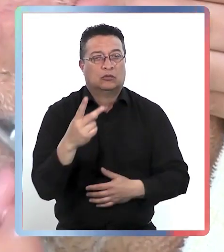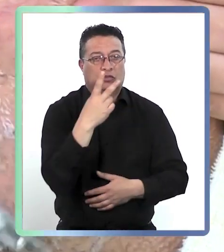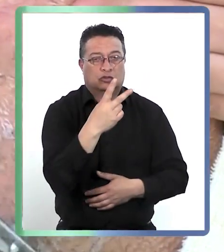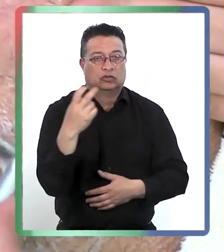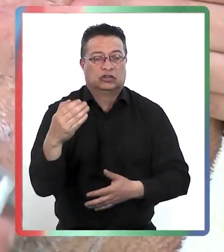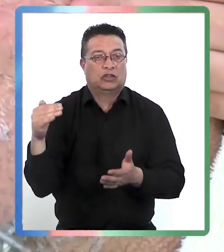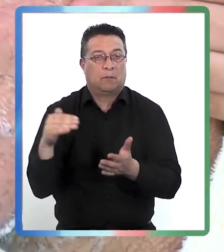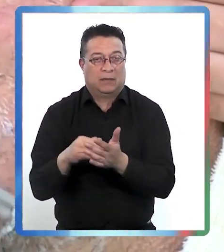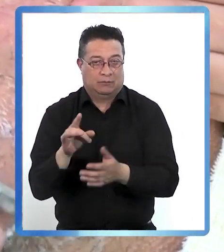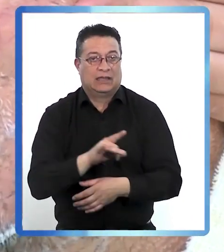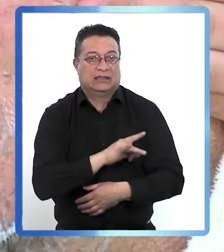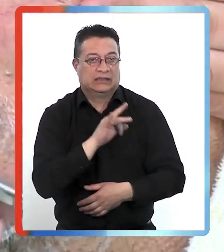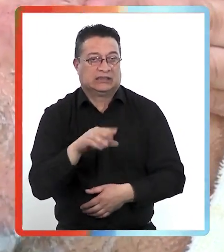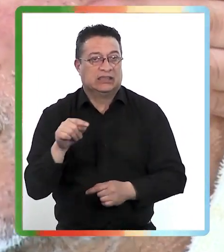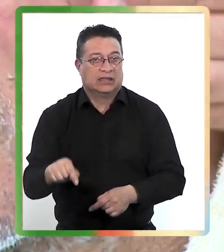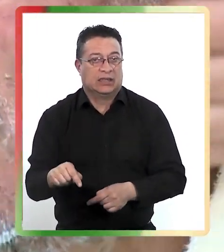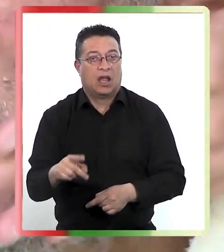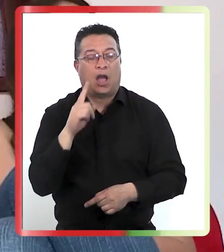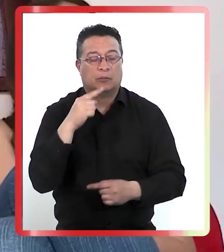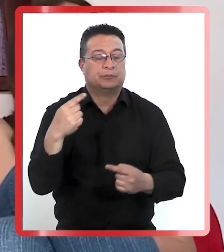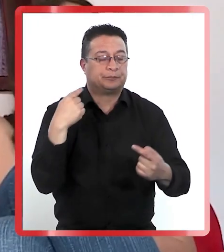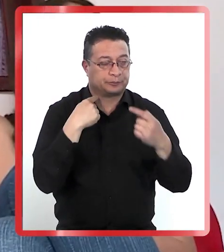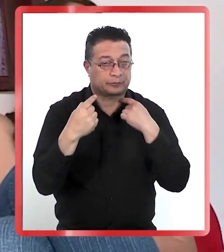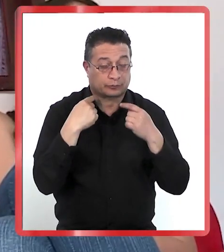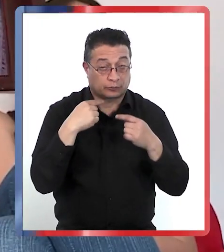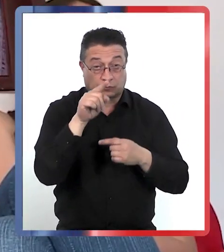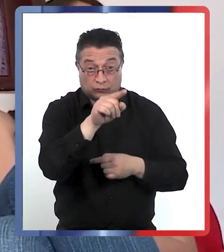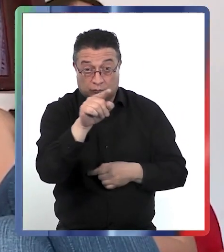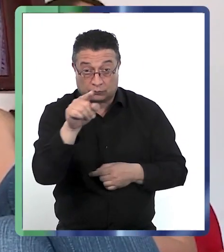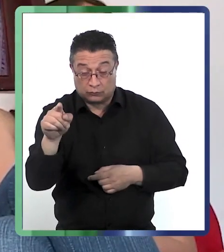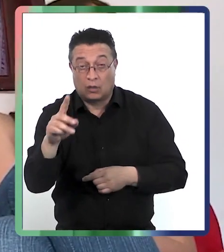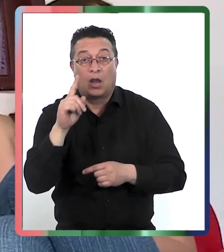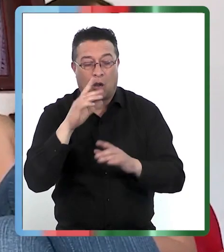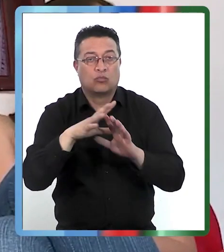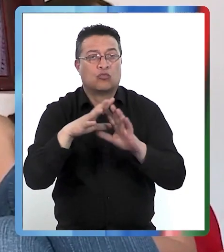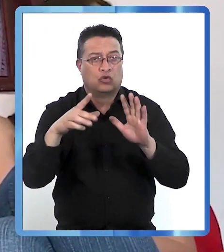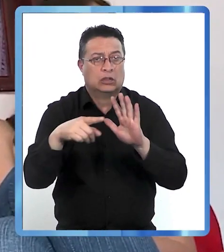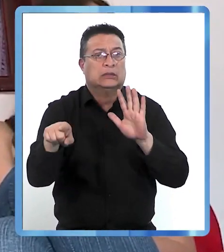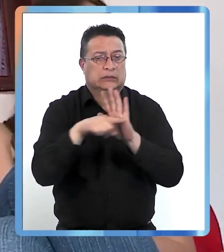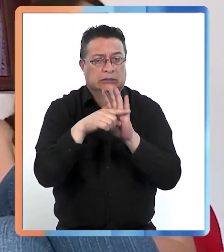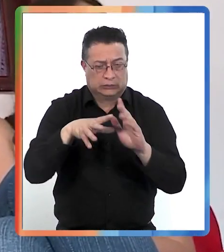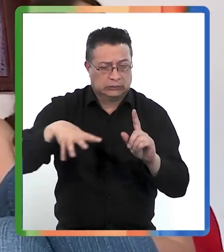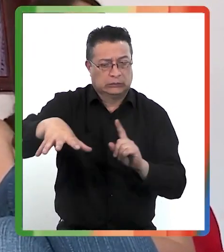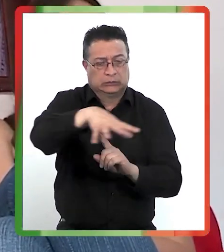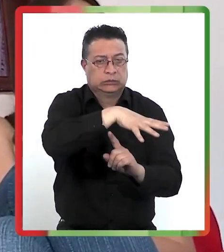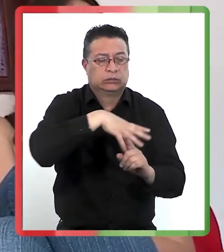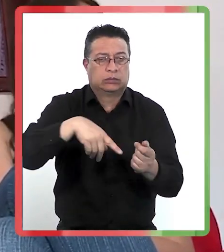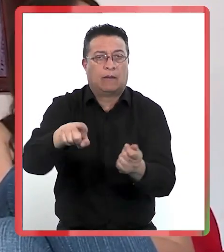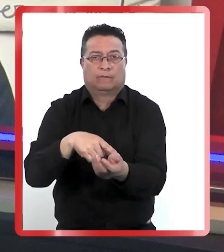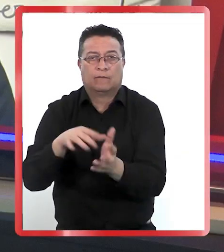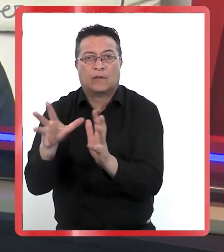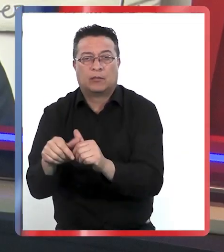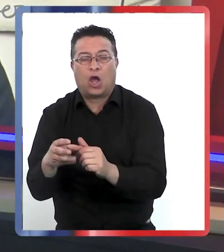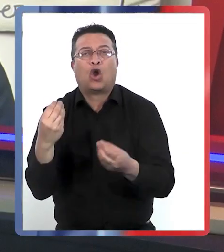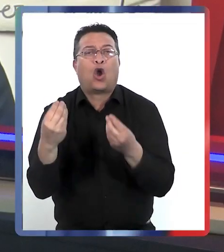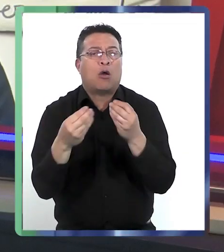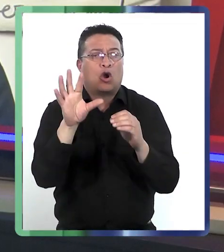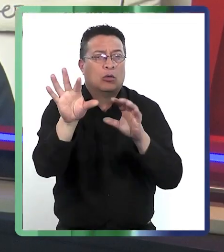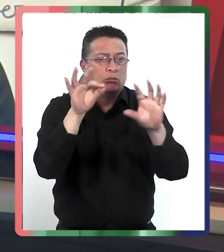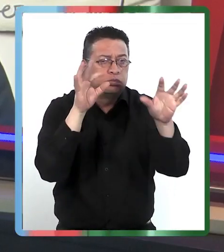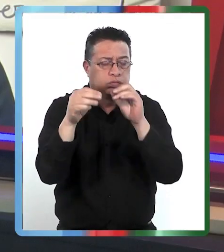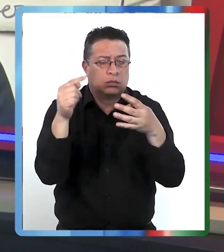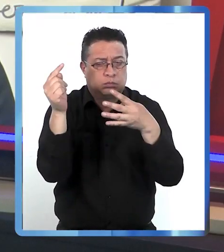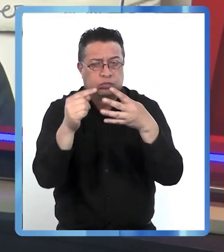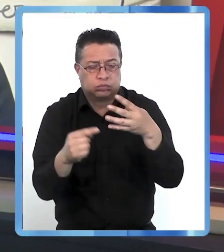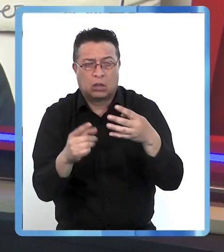y a unas 200.000 en nuestro país, y que además de afectar a quienes la padecen, tiene un gran impacto en el entorno familiar. ¿Cómo reconocer